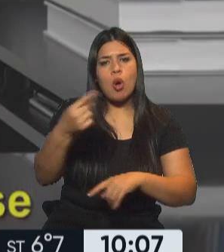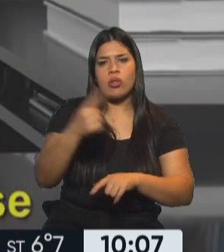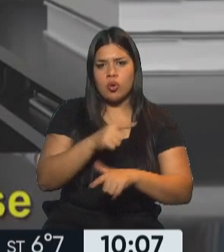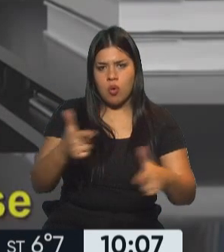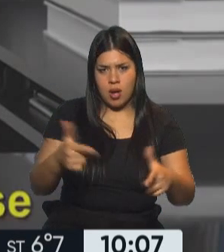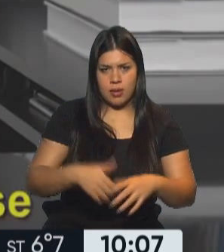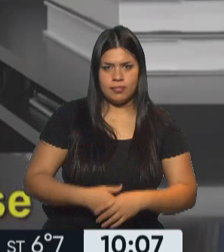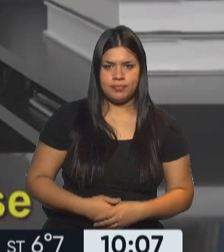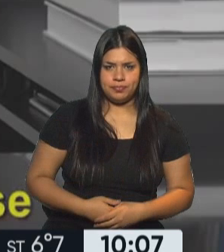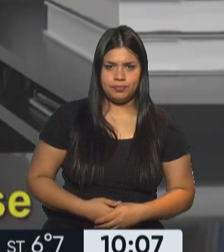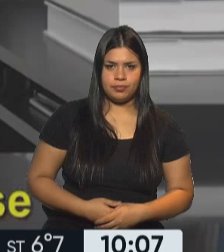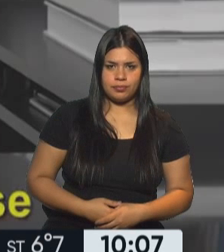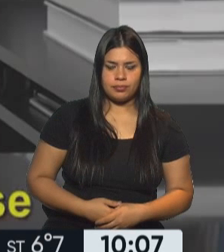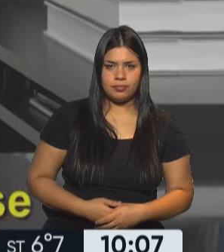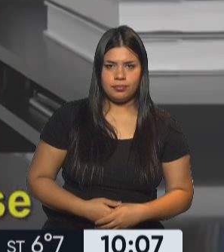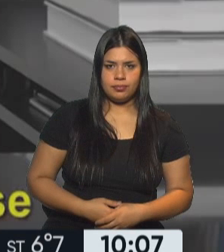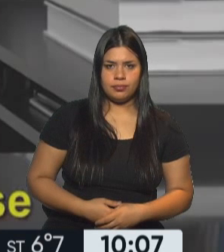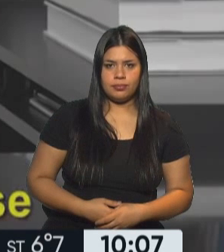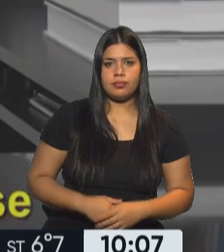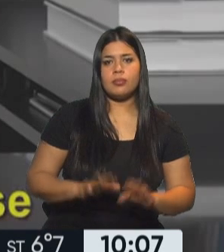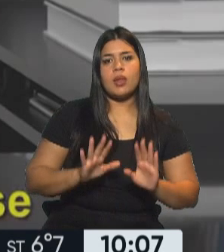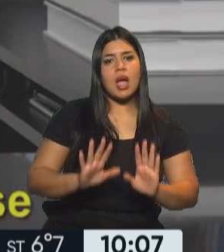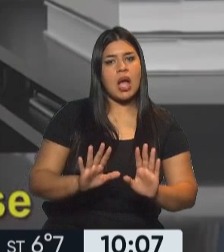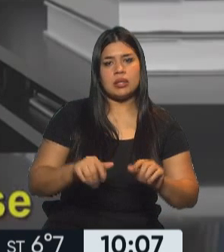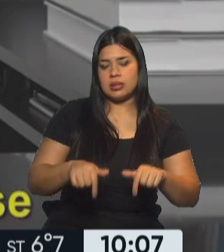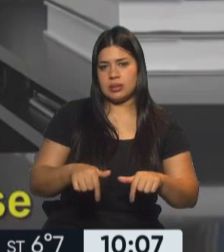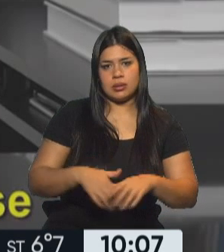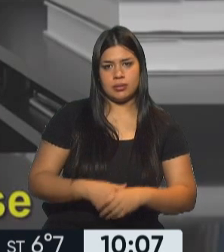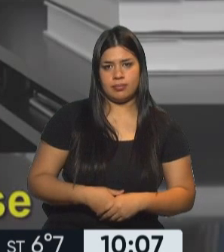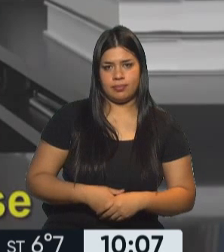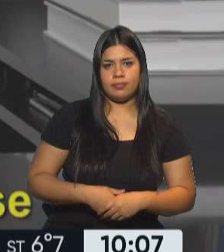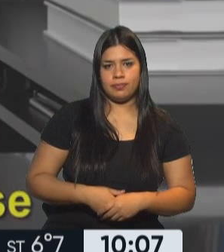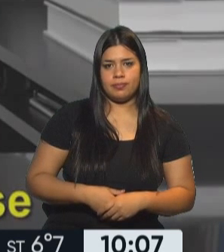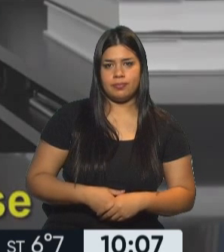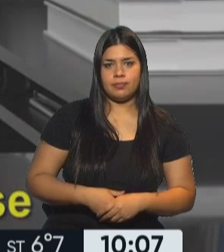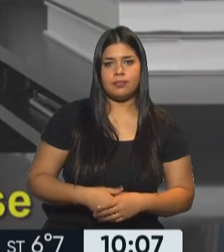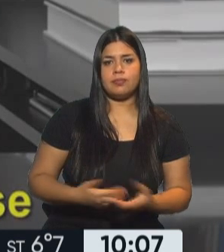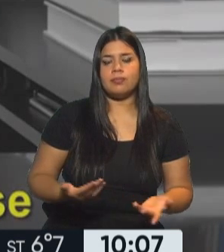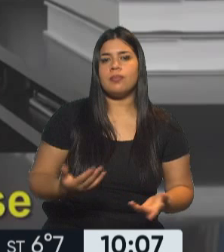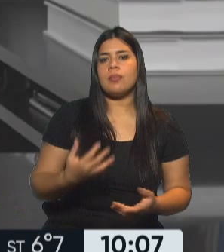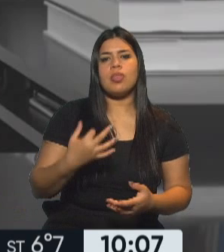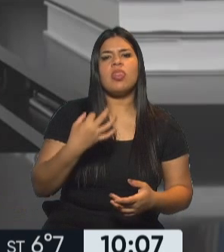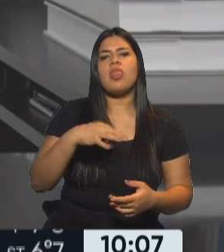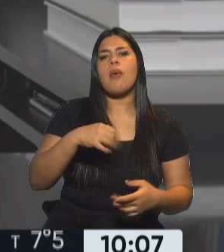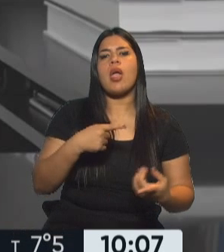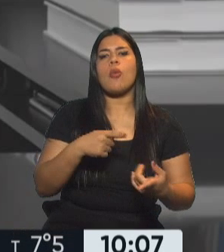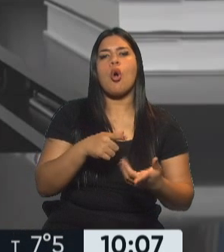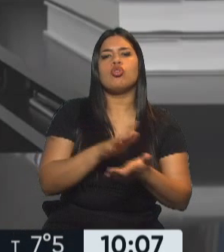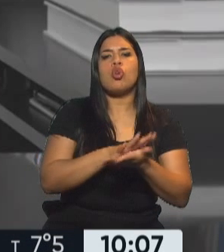Un mandato como el que nos ha tocado no se discute ni se negocia.